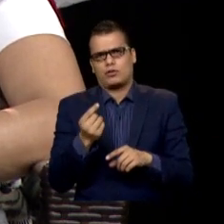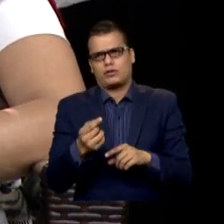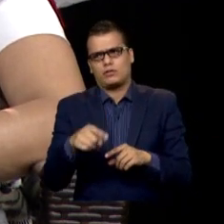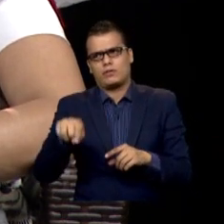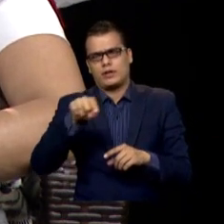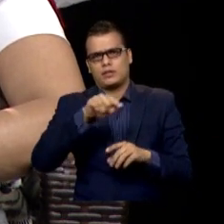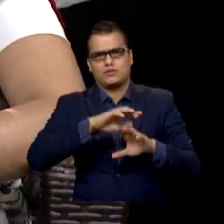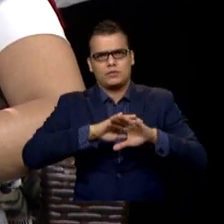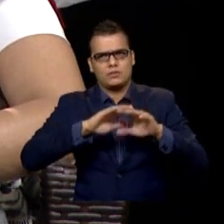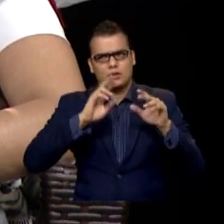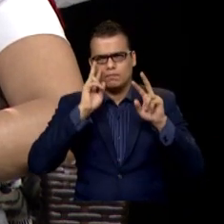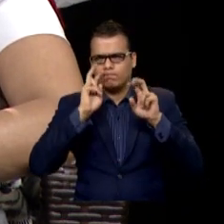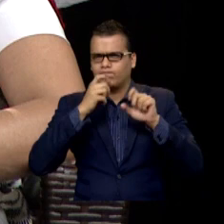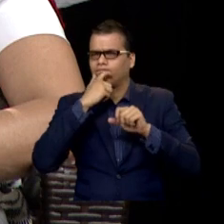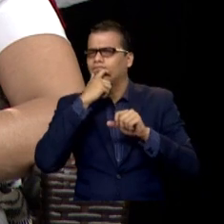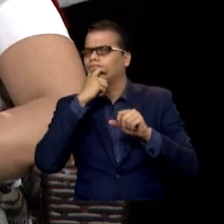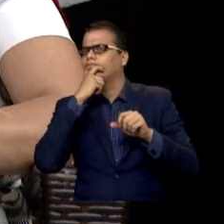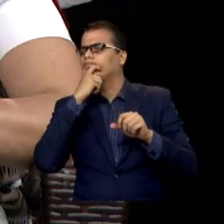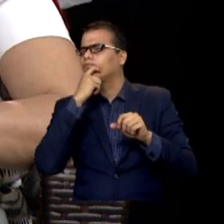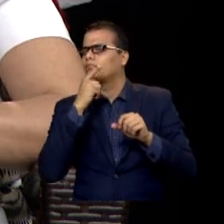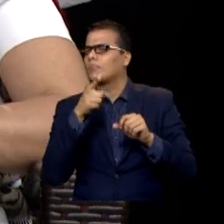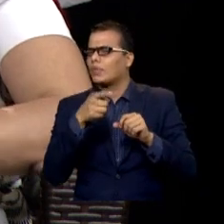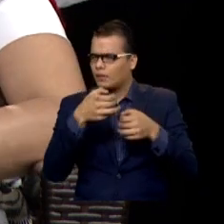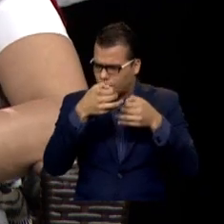están en una investigación exhaustiva,